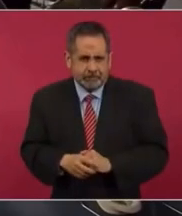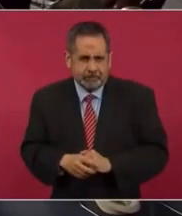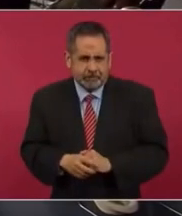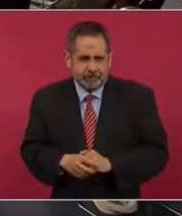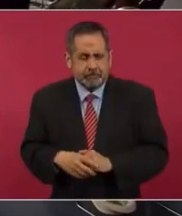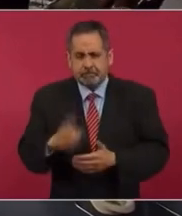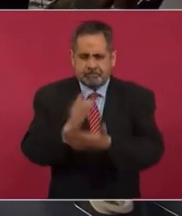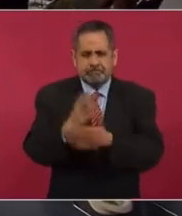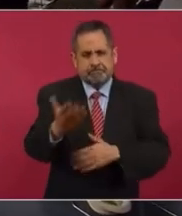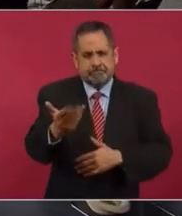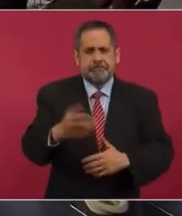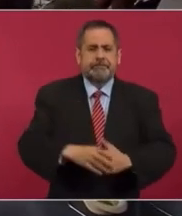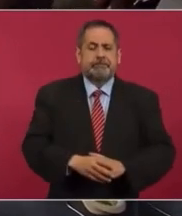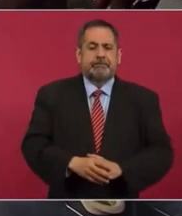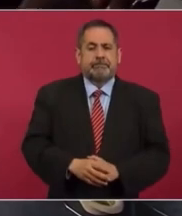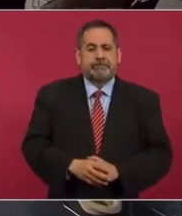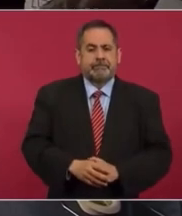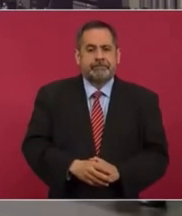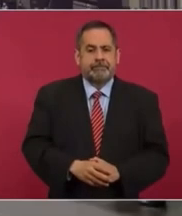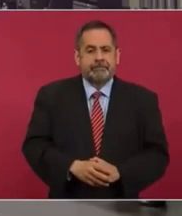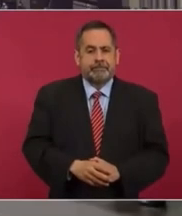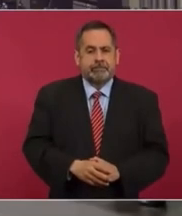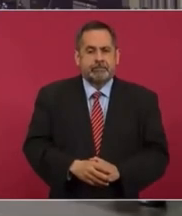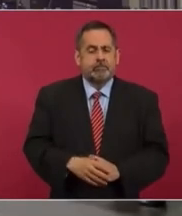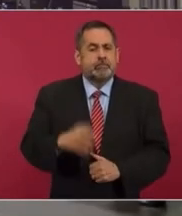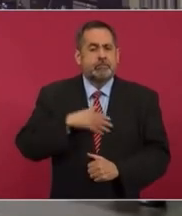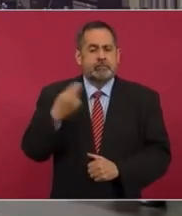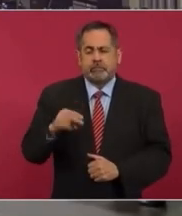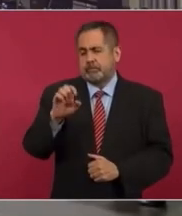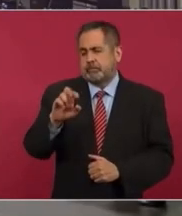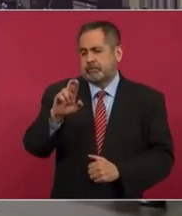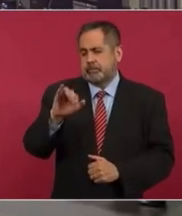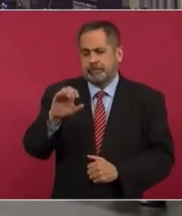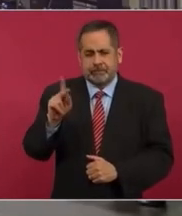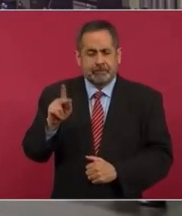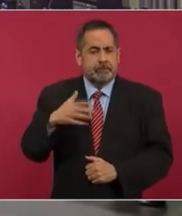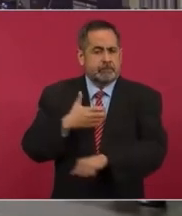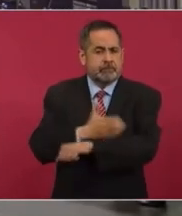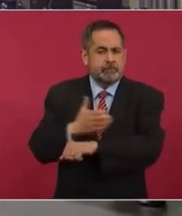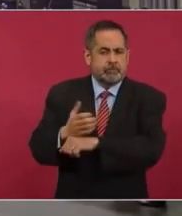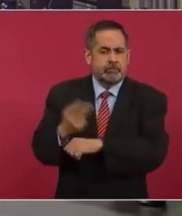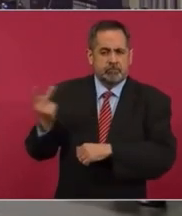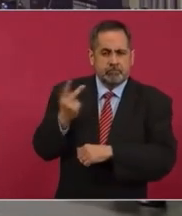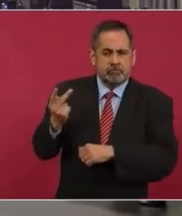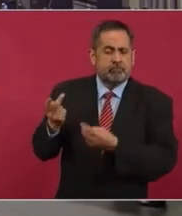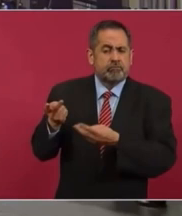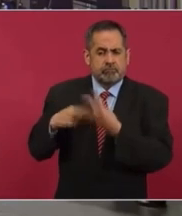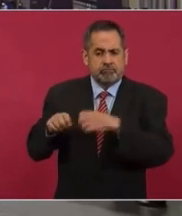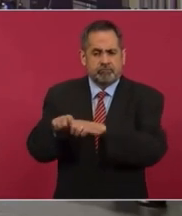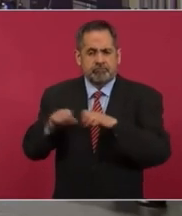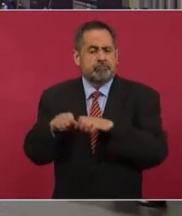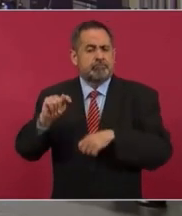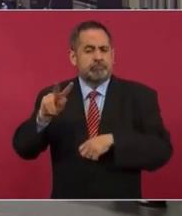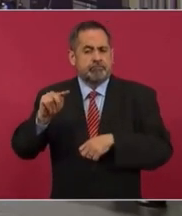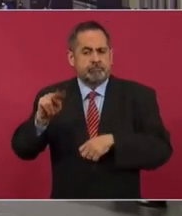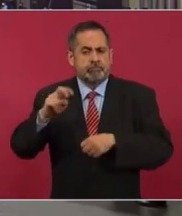Del pueblo TV o TV. Entonces me llamo Eric y mis compañeros y yo somos un equipo de